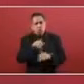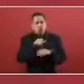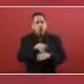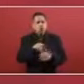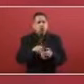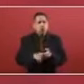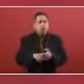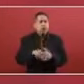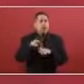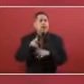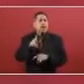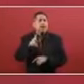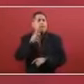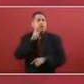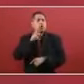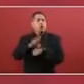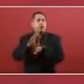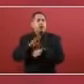de Odebrecht,